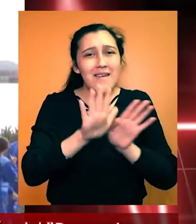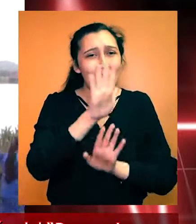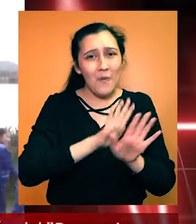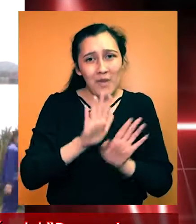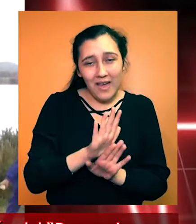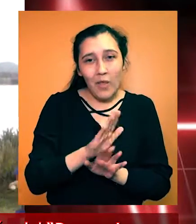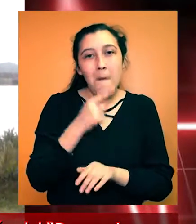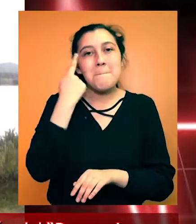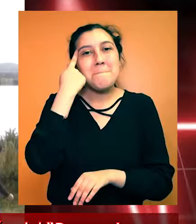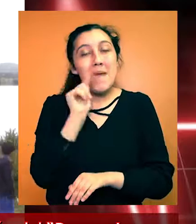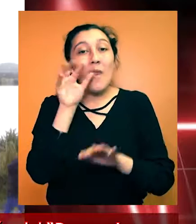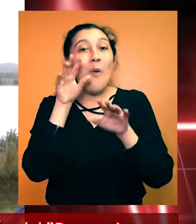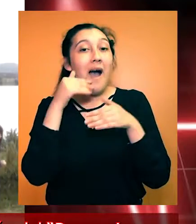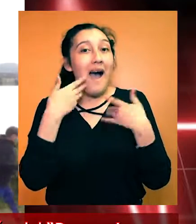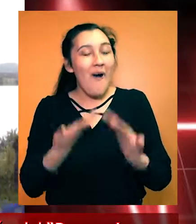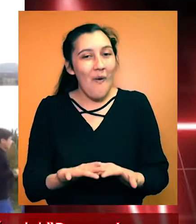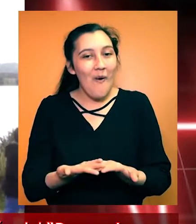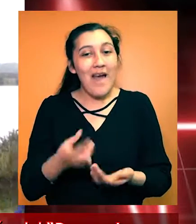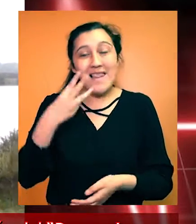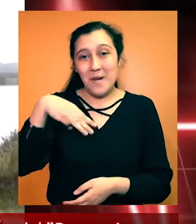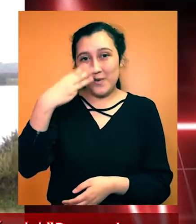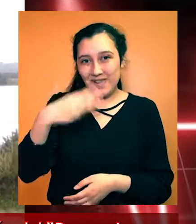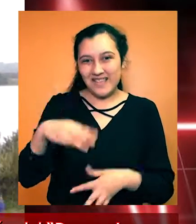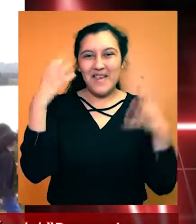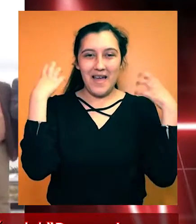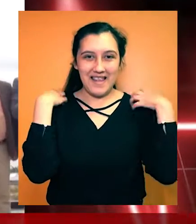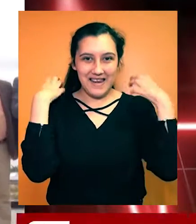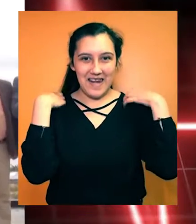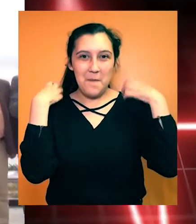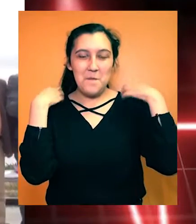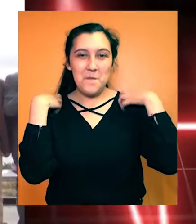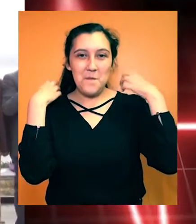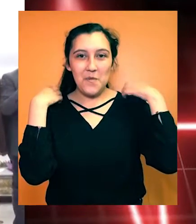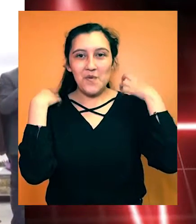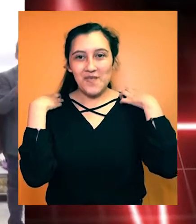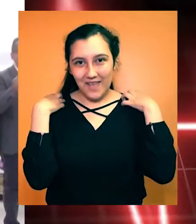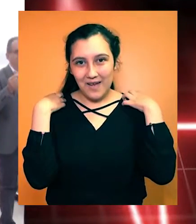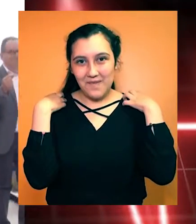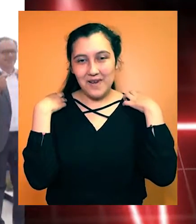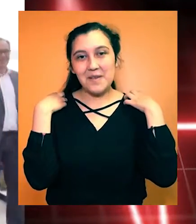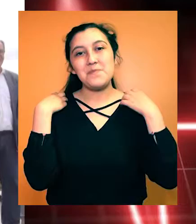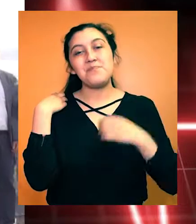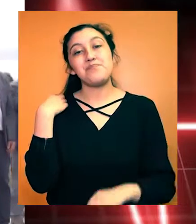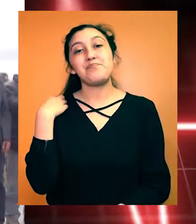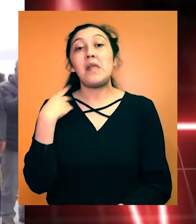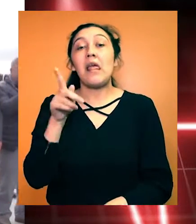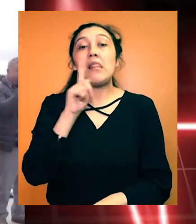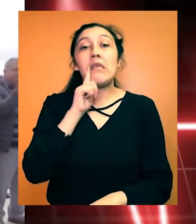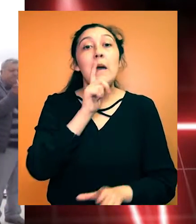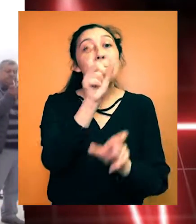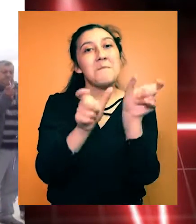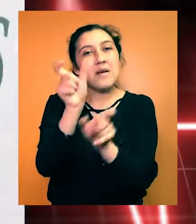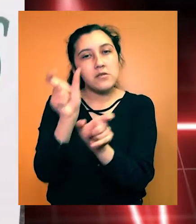ningún cuidado. Pero este lugar ahora será administrado por el municipio. Fue presentado como el flamante Parque y